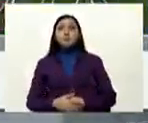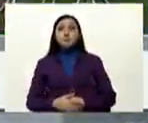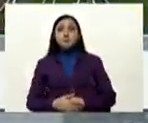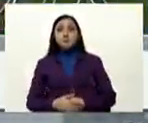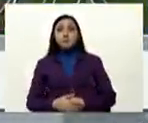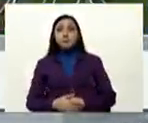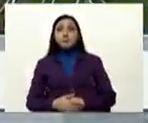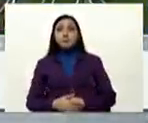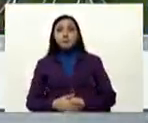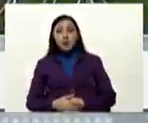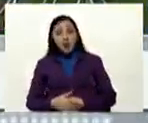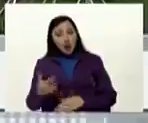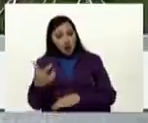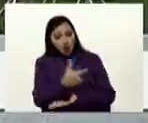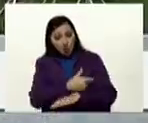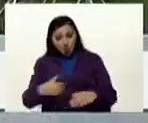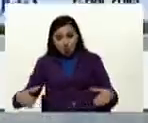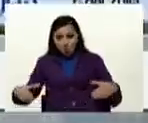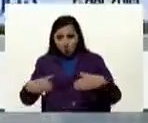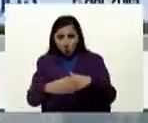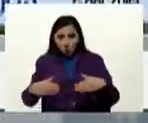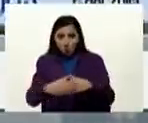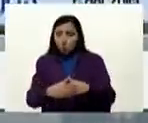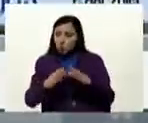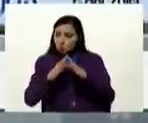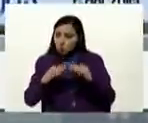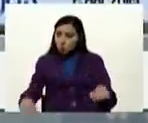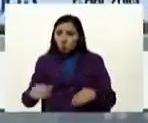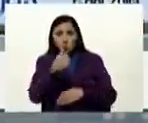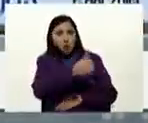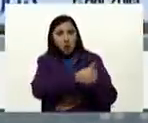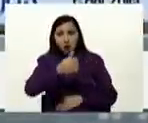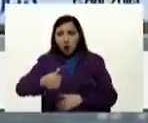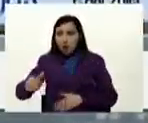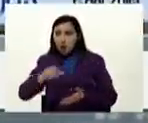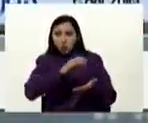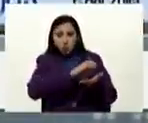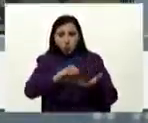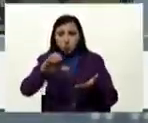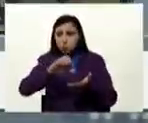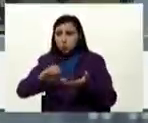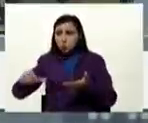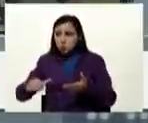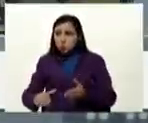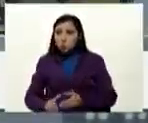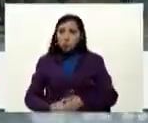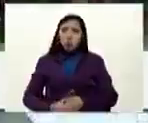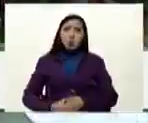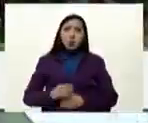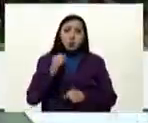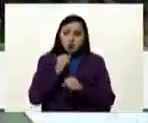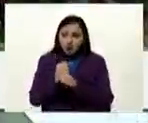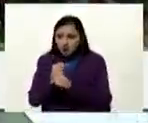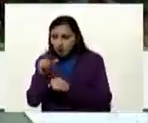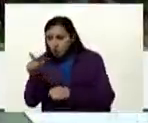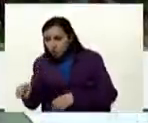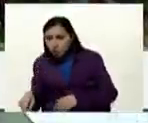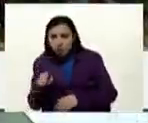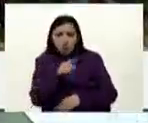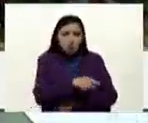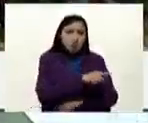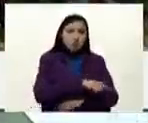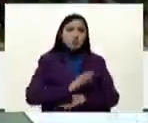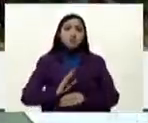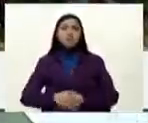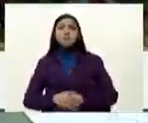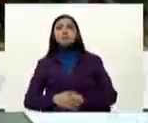Consejo Federal de Gobierno, todo, mira, haciendo inversión, un poquito aquí, un poquito allá,